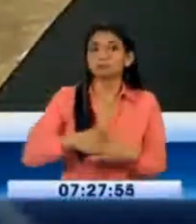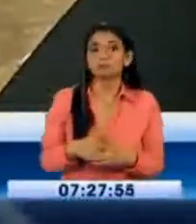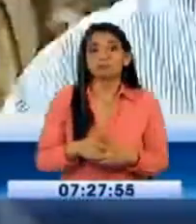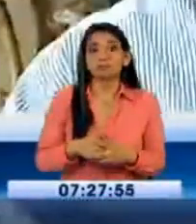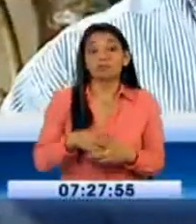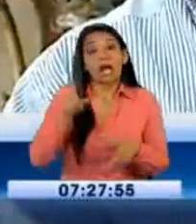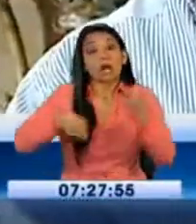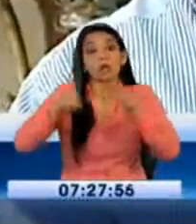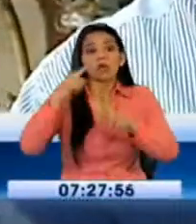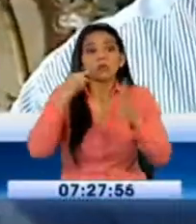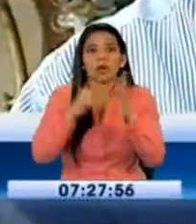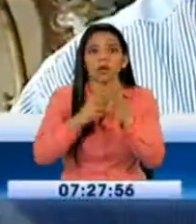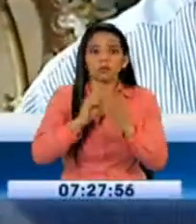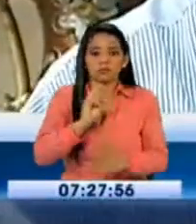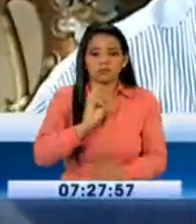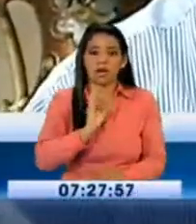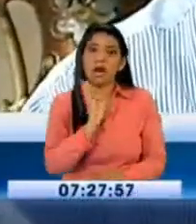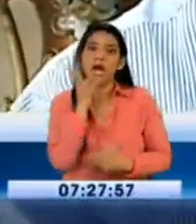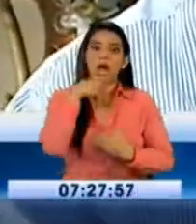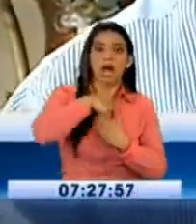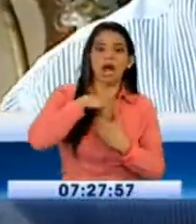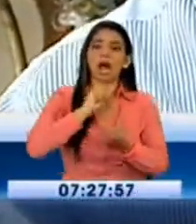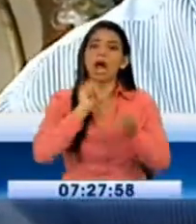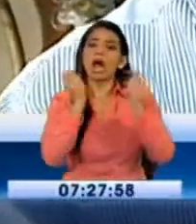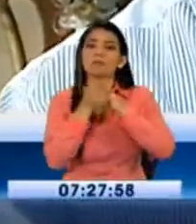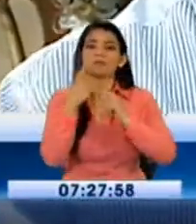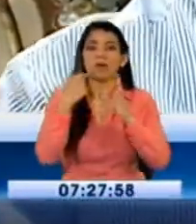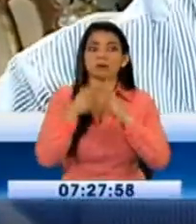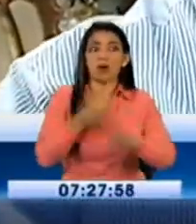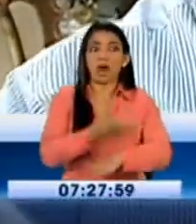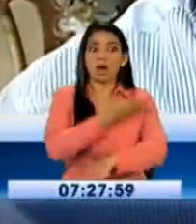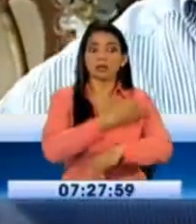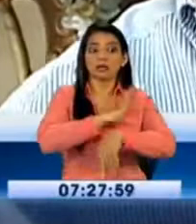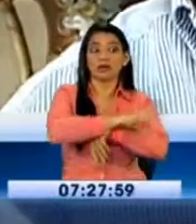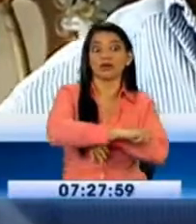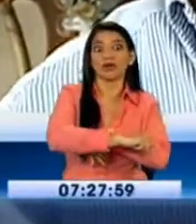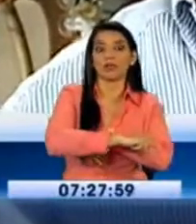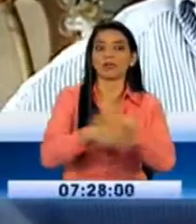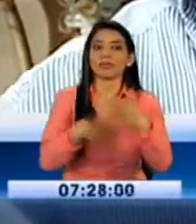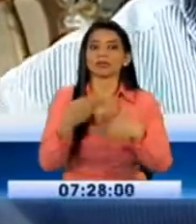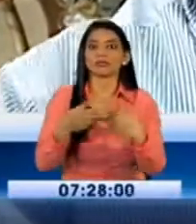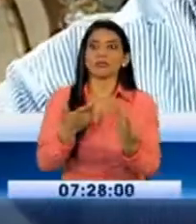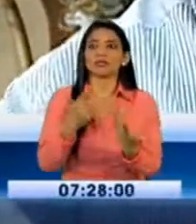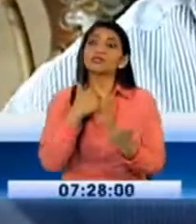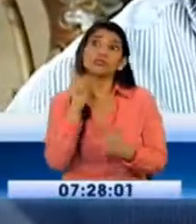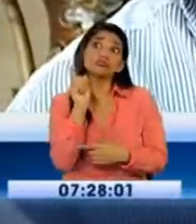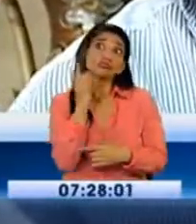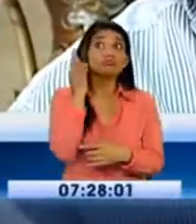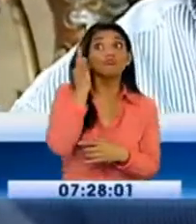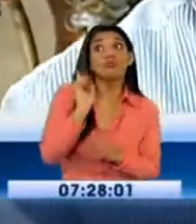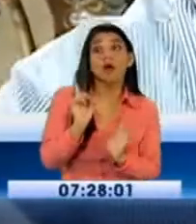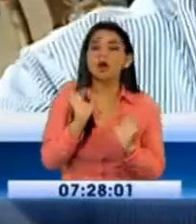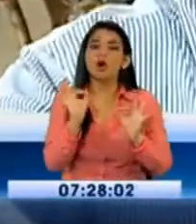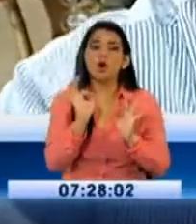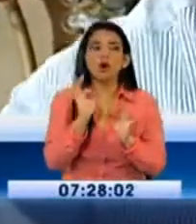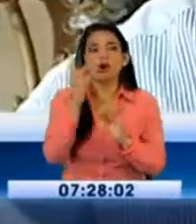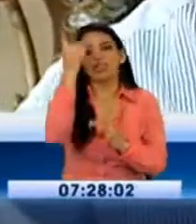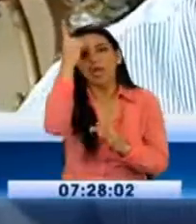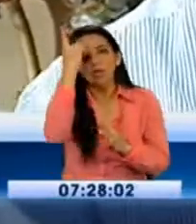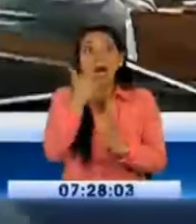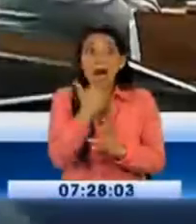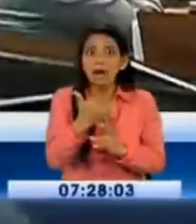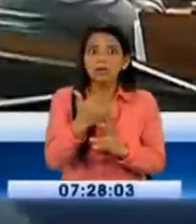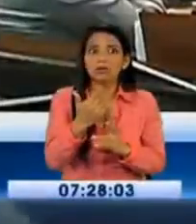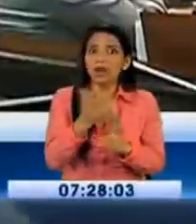y cambiarse el género o el nombre para evitar que se yo deudas para evitar responsabilidades